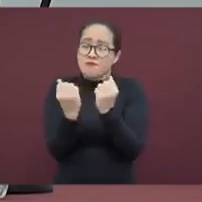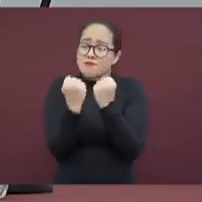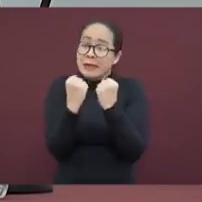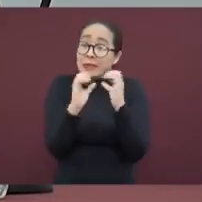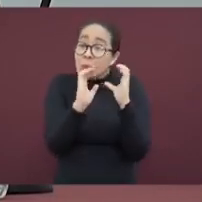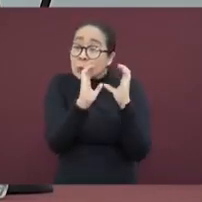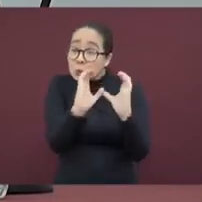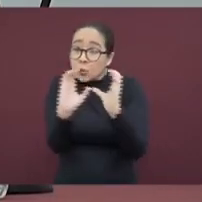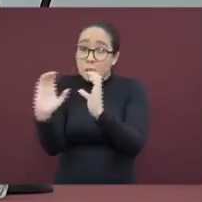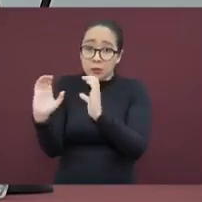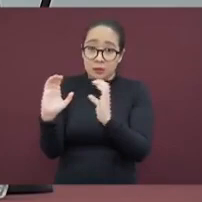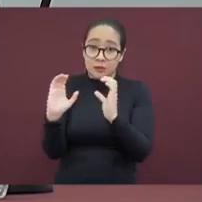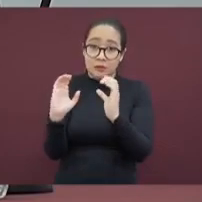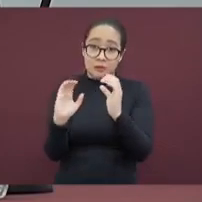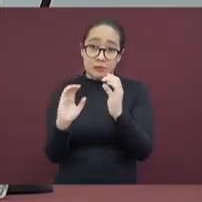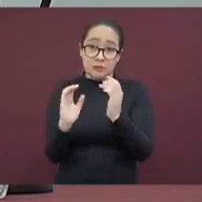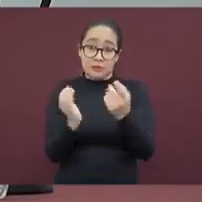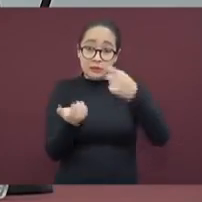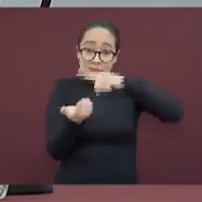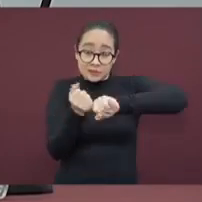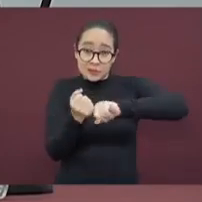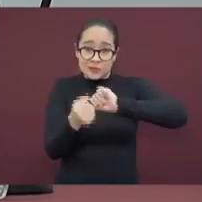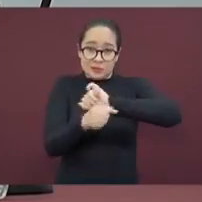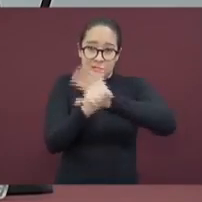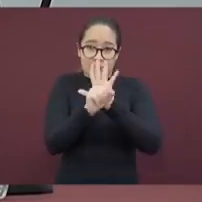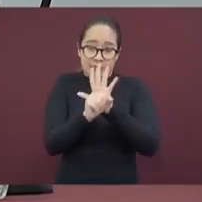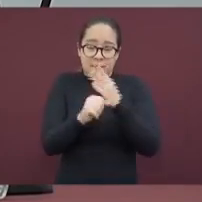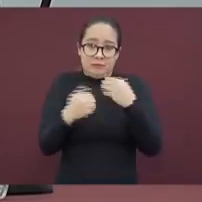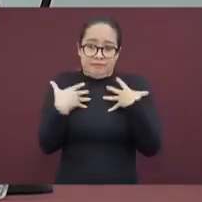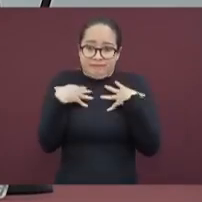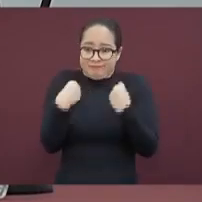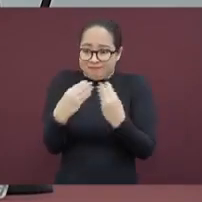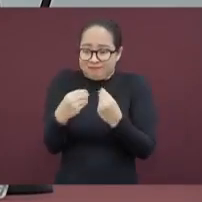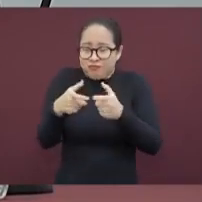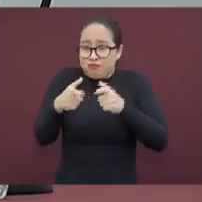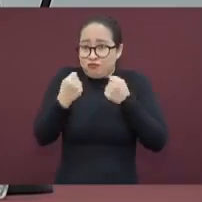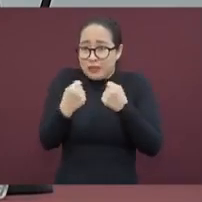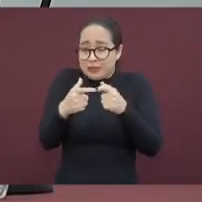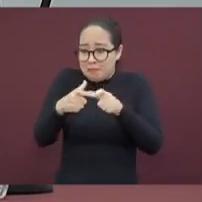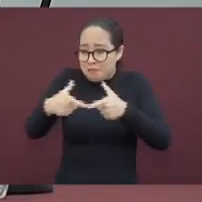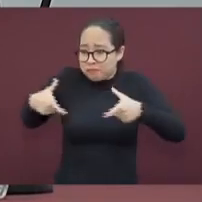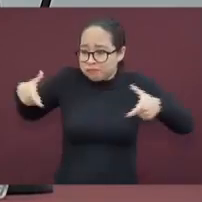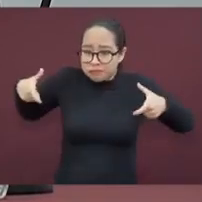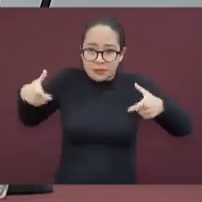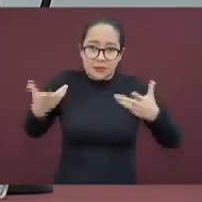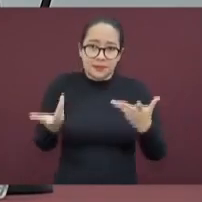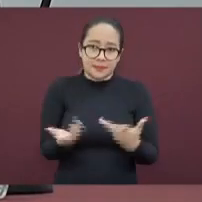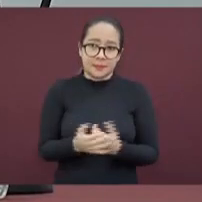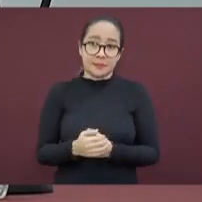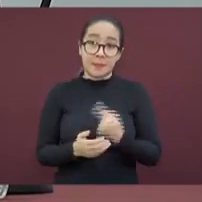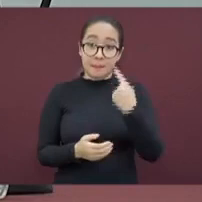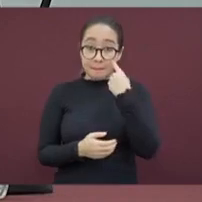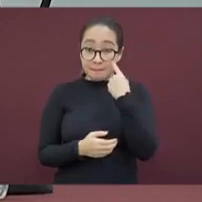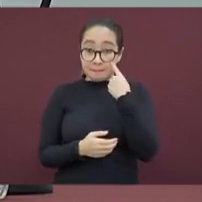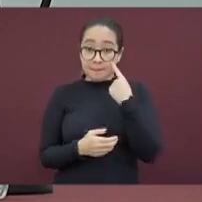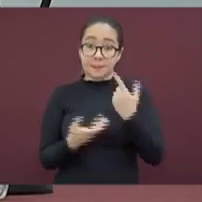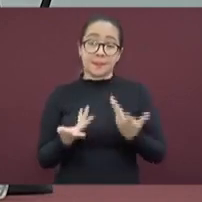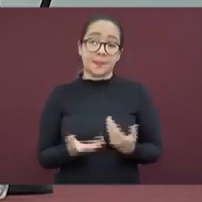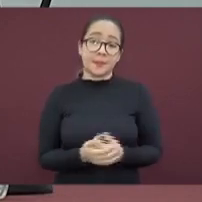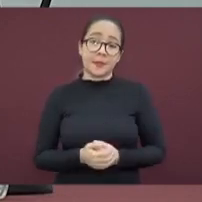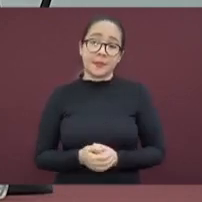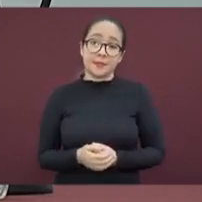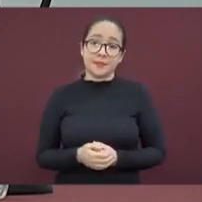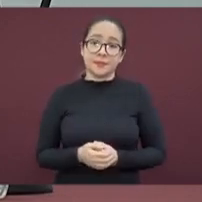evitar el rápido crecimiento en los contactos miren ustedes los momentos para aplicarnos